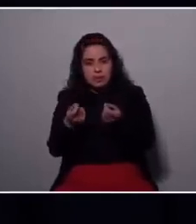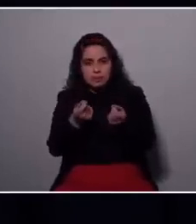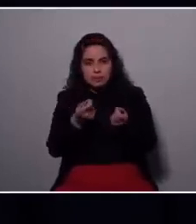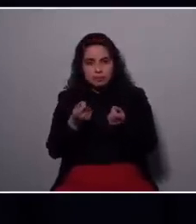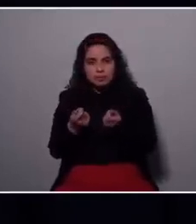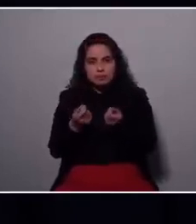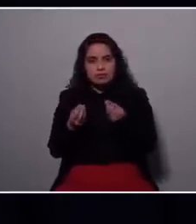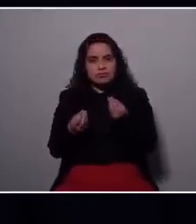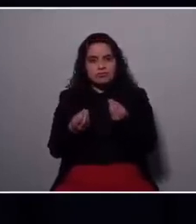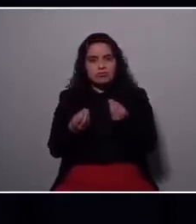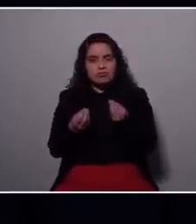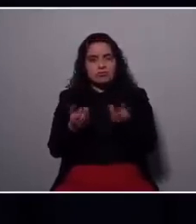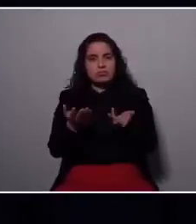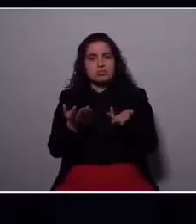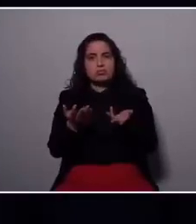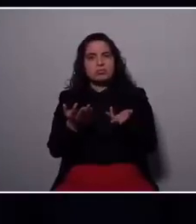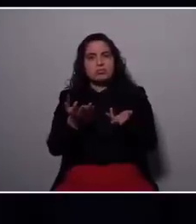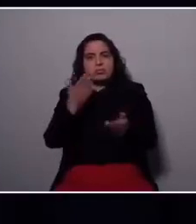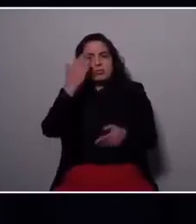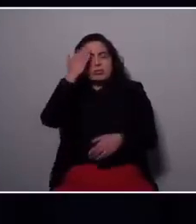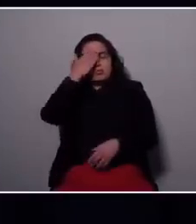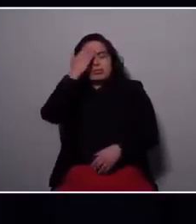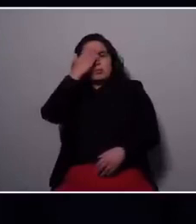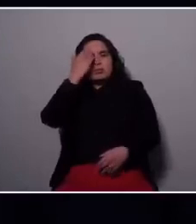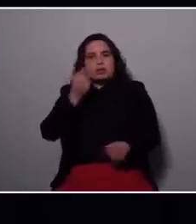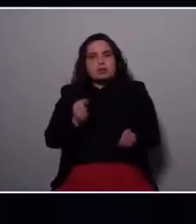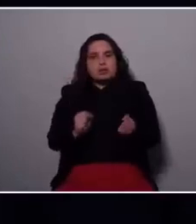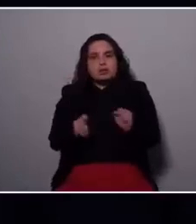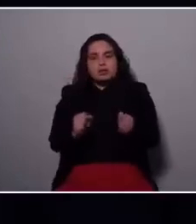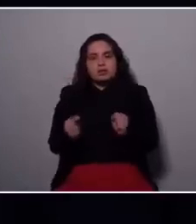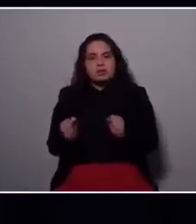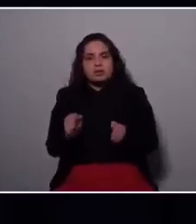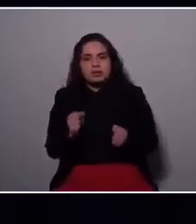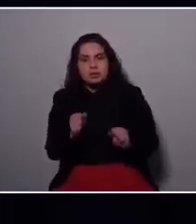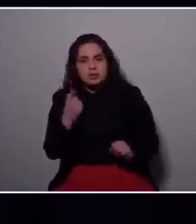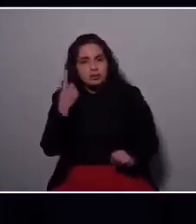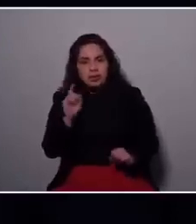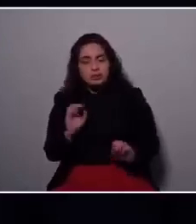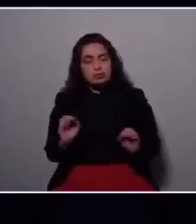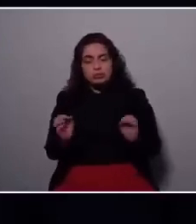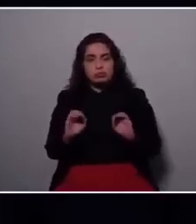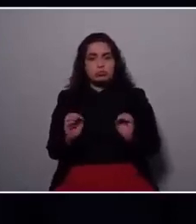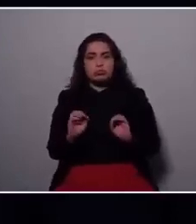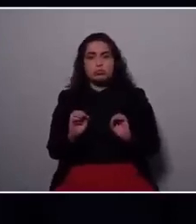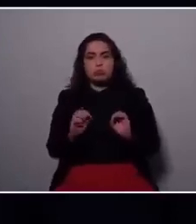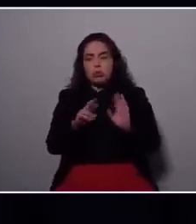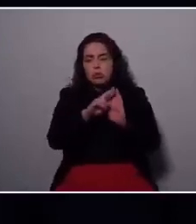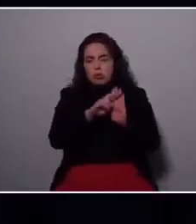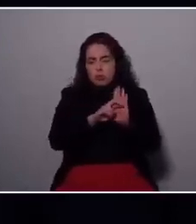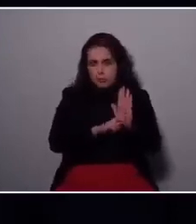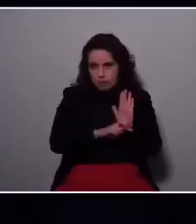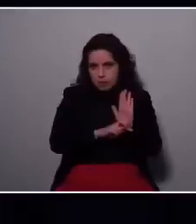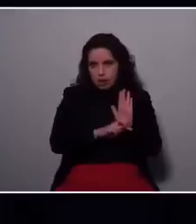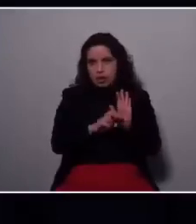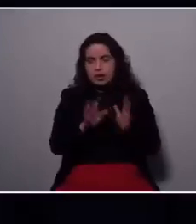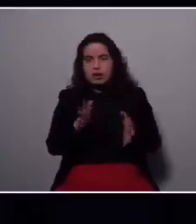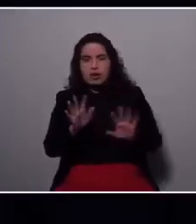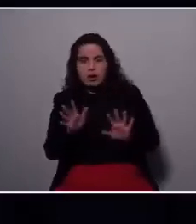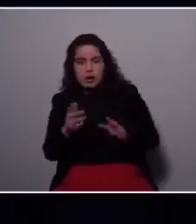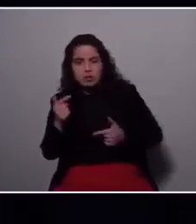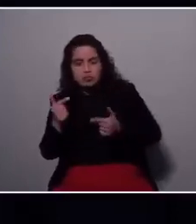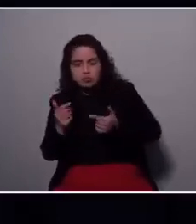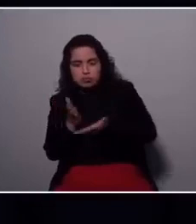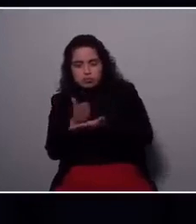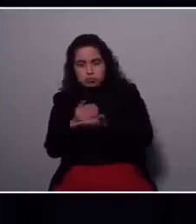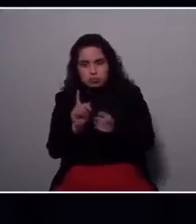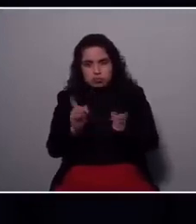muy preocupado y hablar de eso. Y presentar políticas, un plan económico para eso. No lo ha hecho.